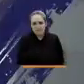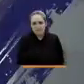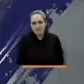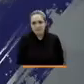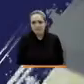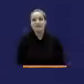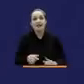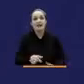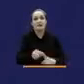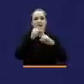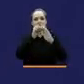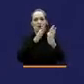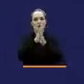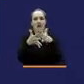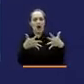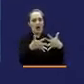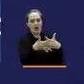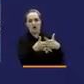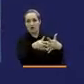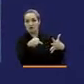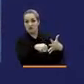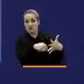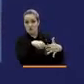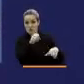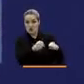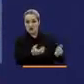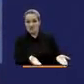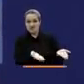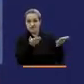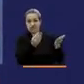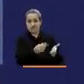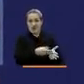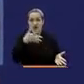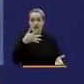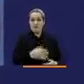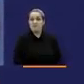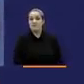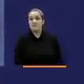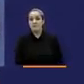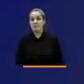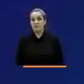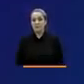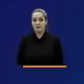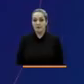Especial arroz, nueva amenaza de la canasta familiar.